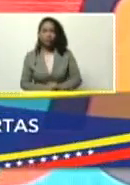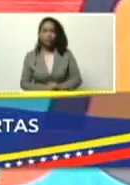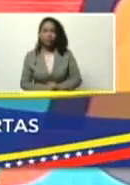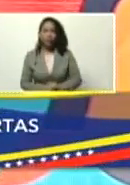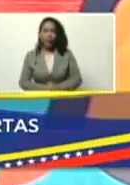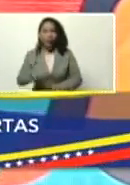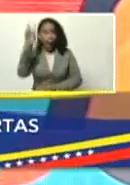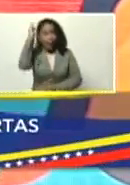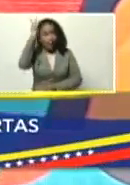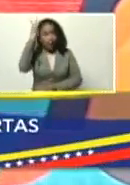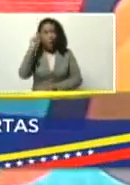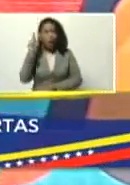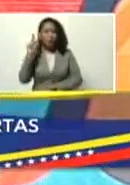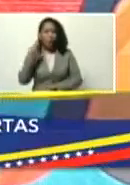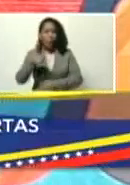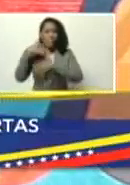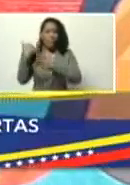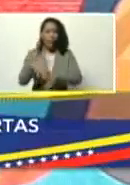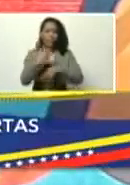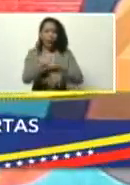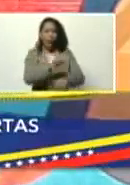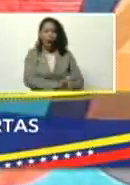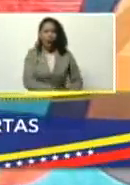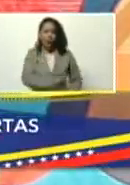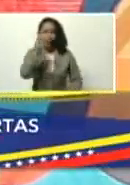Perú y a su ejército libertador.